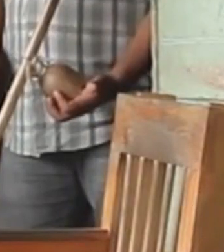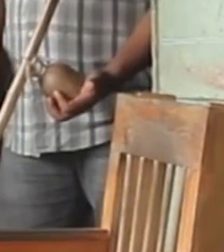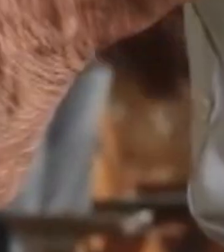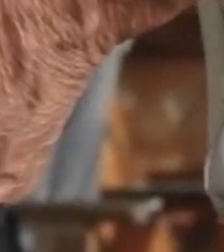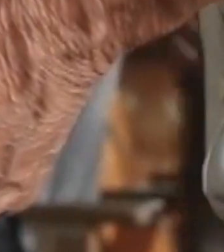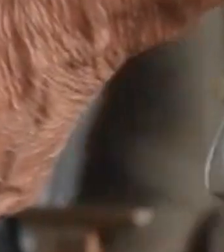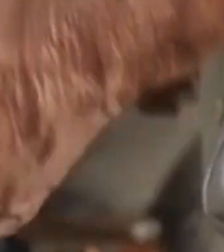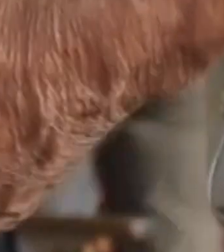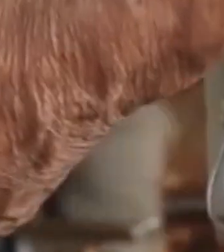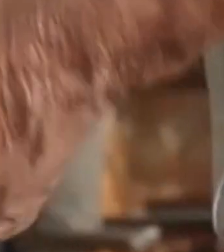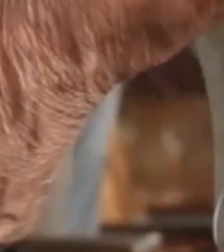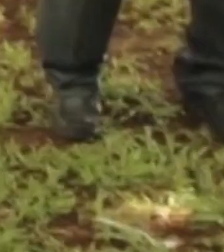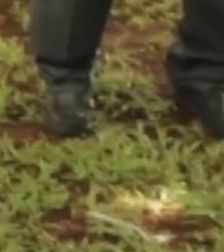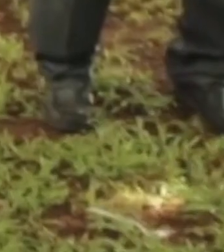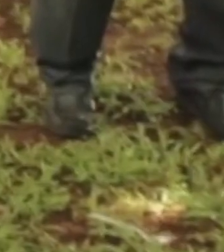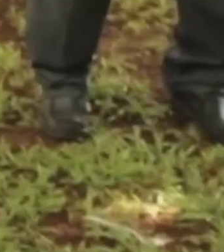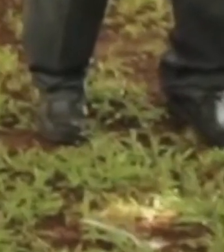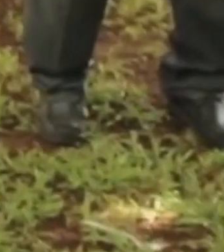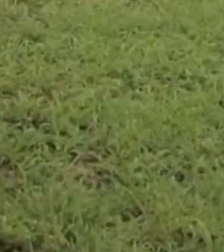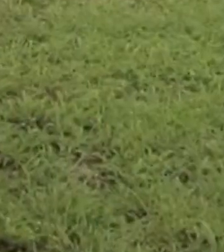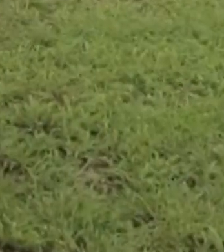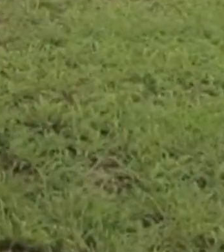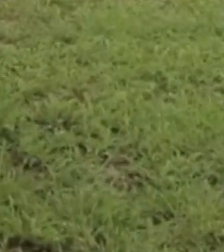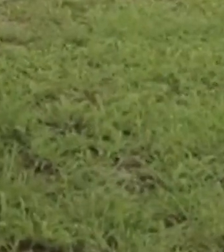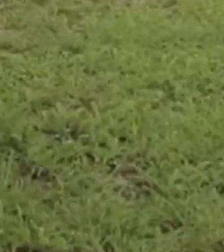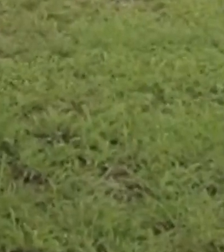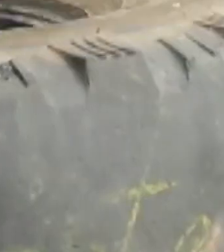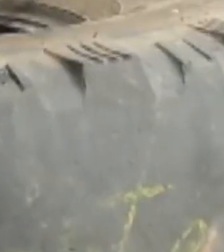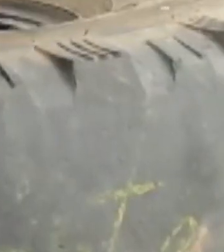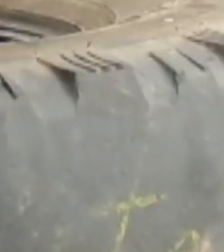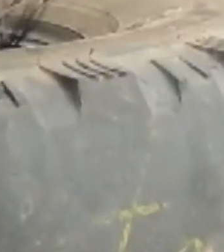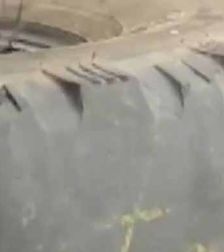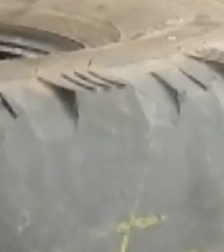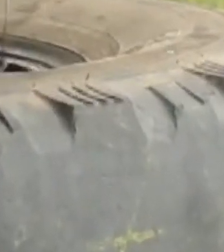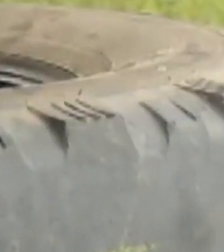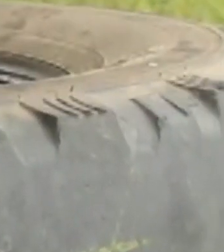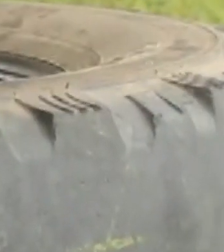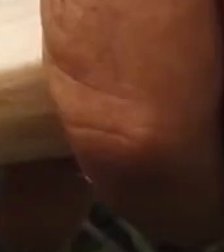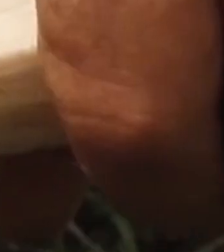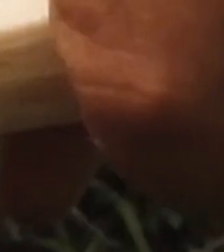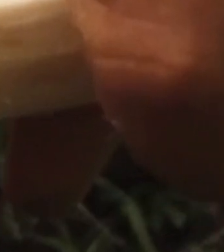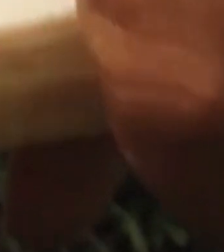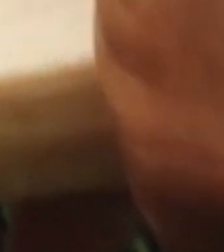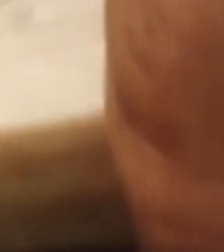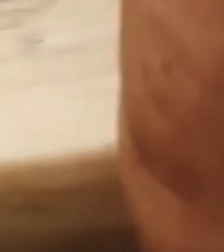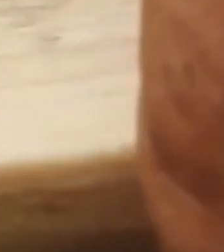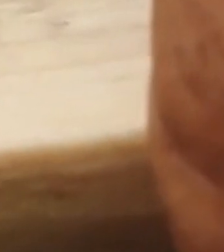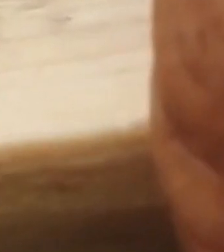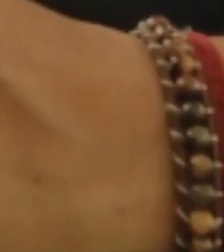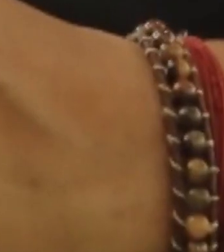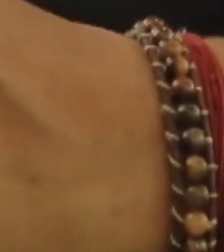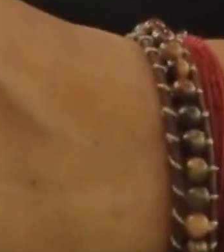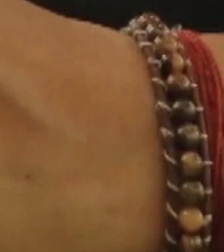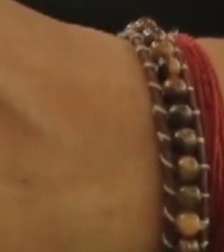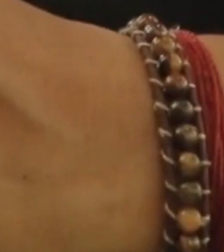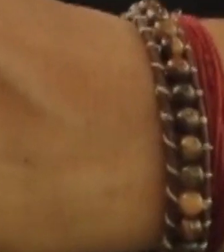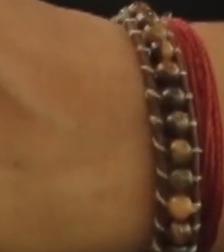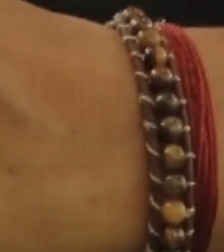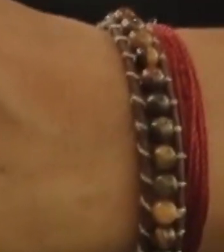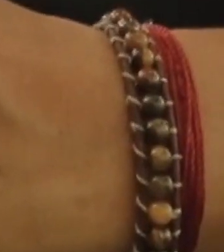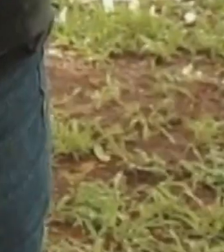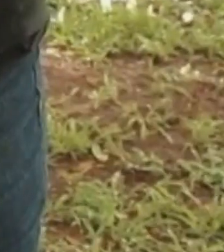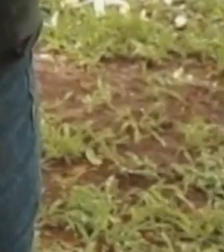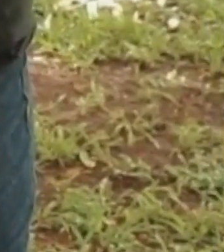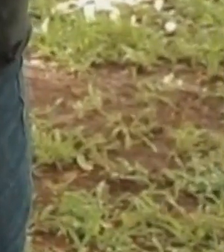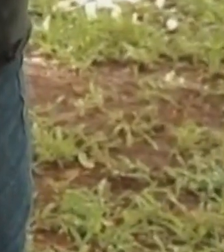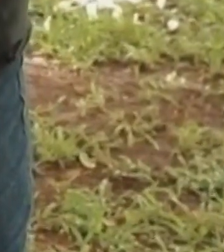Un instrumento netamente guanacasteco y que es parte de esas raíces que se están perdiendo. Y la música